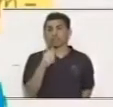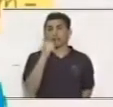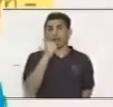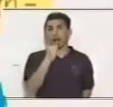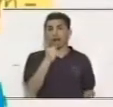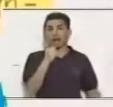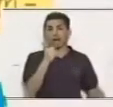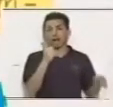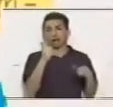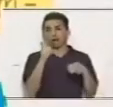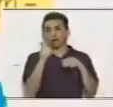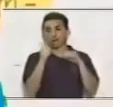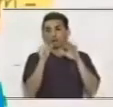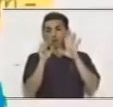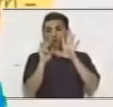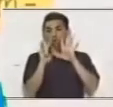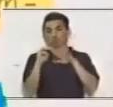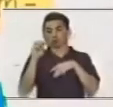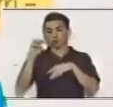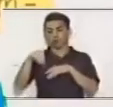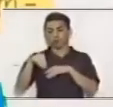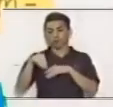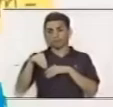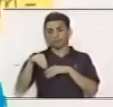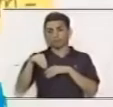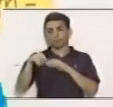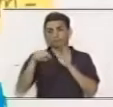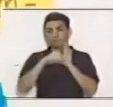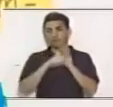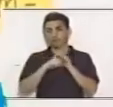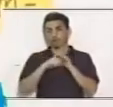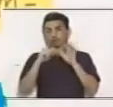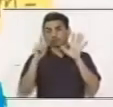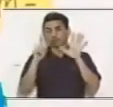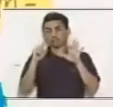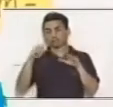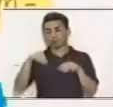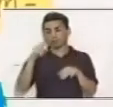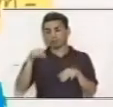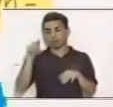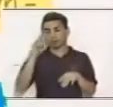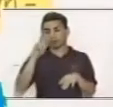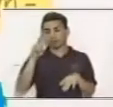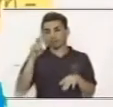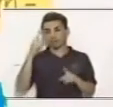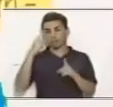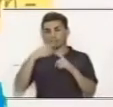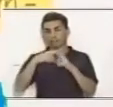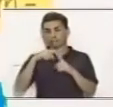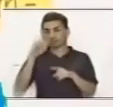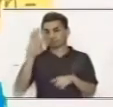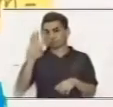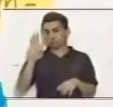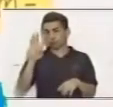A8M menos 6A6M cuadrado más